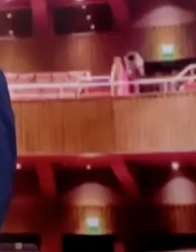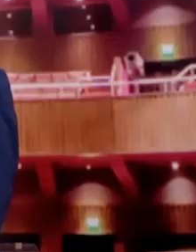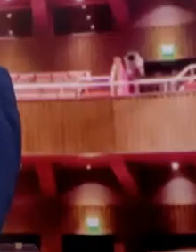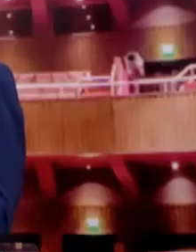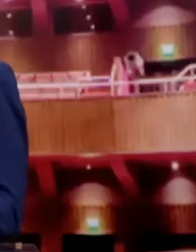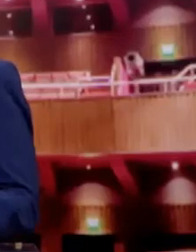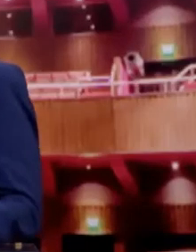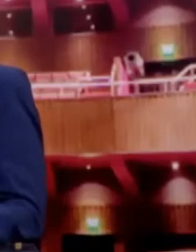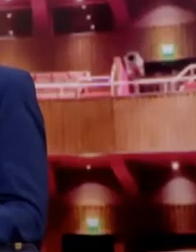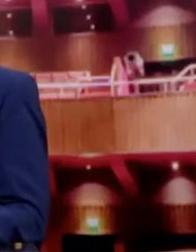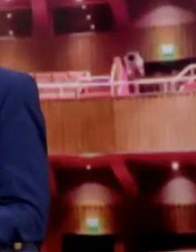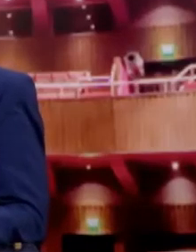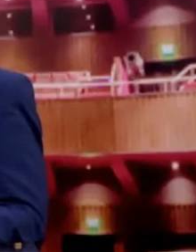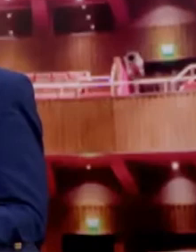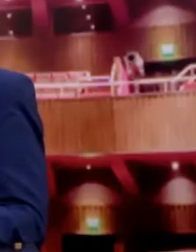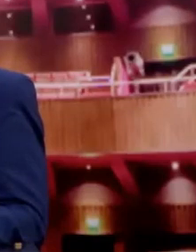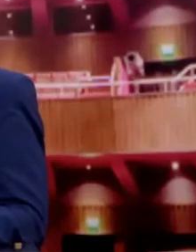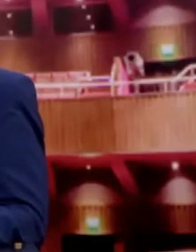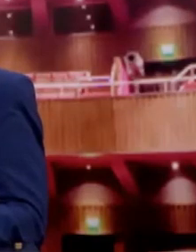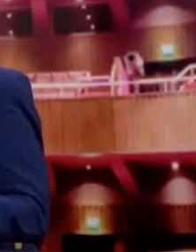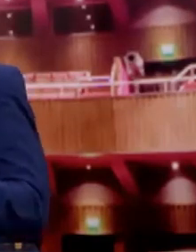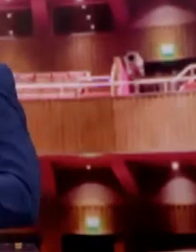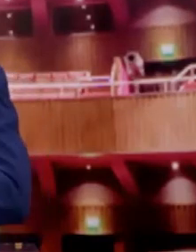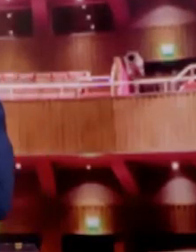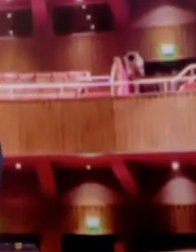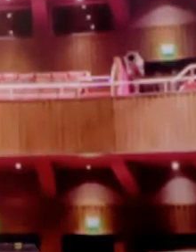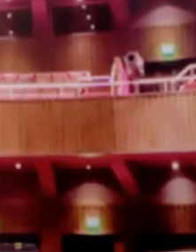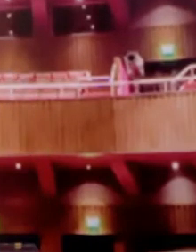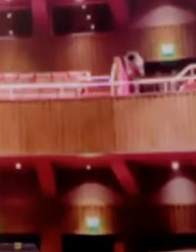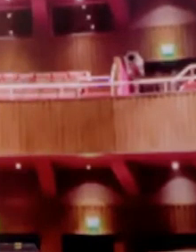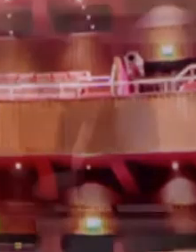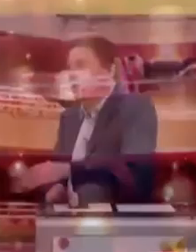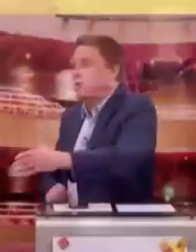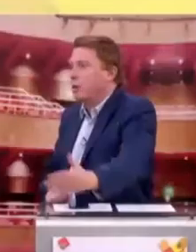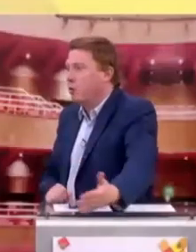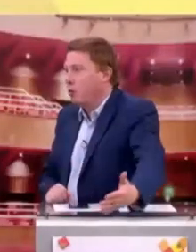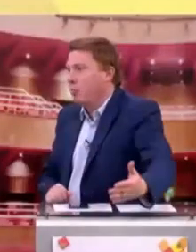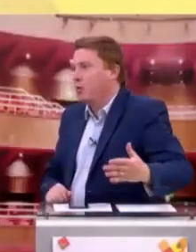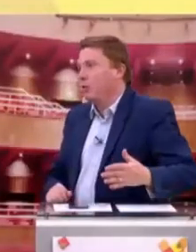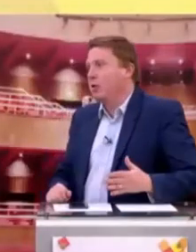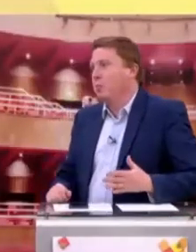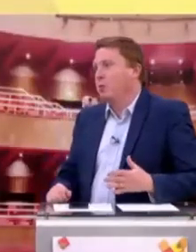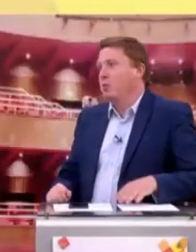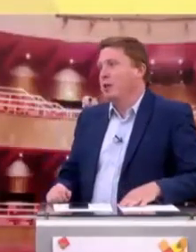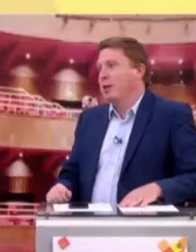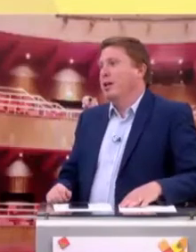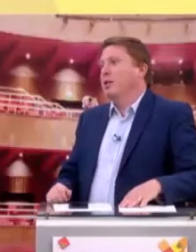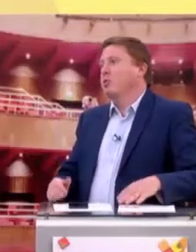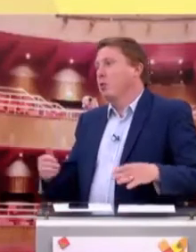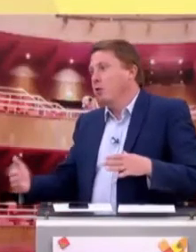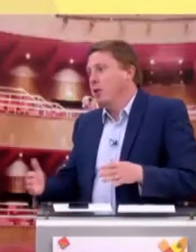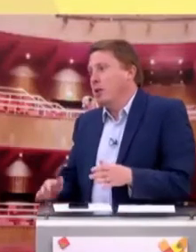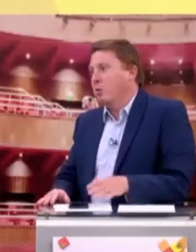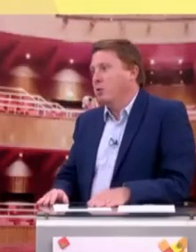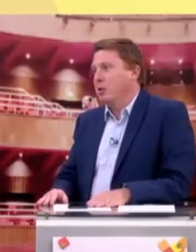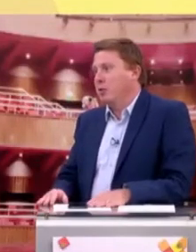porque obviamente dentro de los proyectos tienen miedo que mañana aparezca otros proyectos que quizás no respete todo este tipo de cosas eso